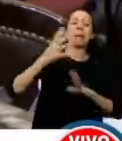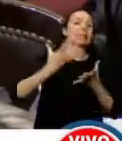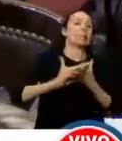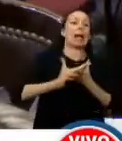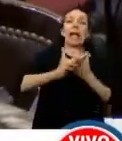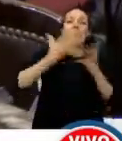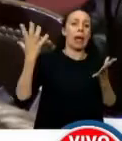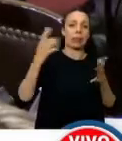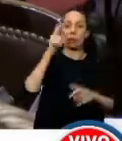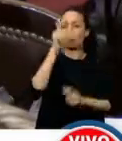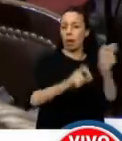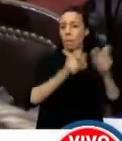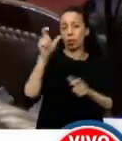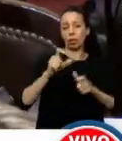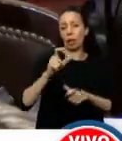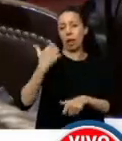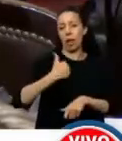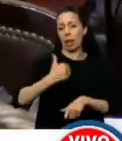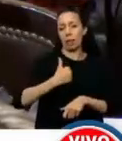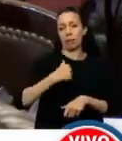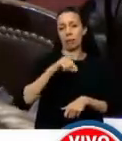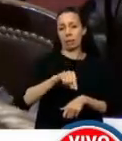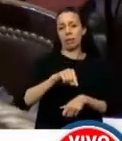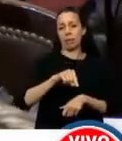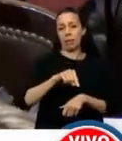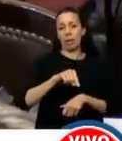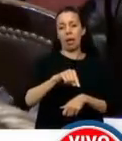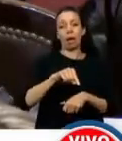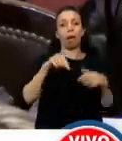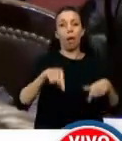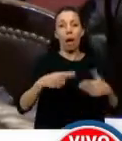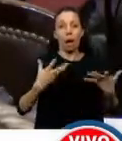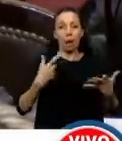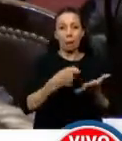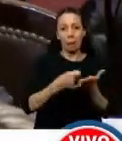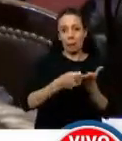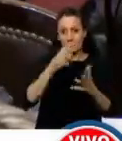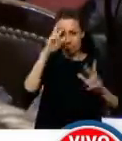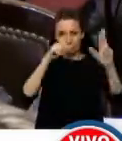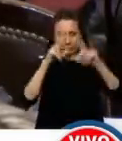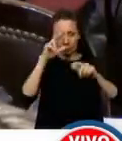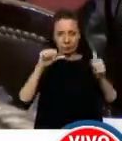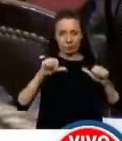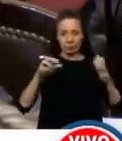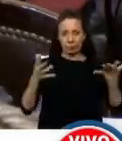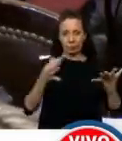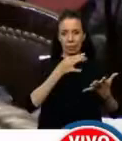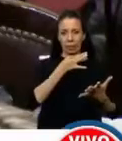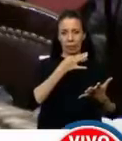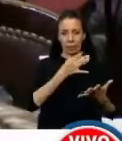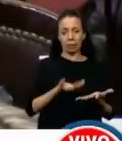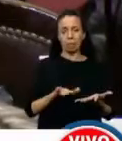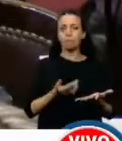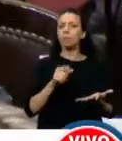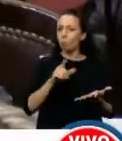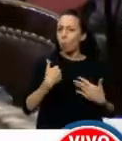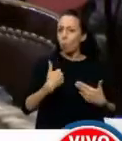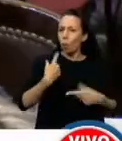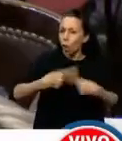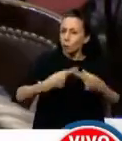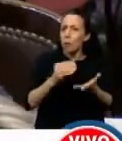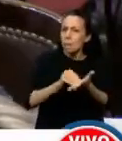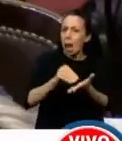complejo, lo difícil, lo que genera en la sociedad argentina. El tema del FMI, ¿no? Y la